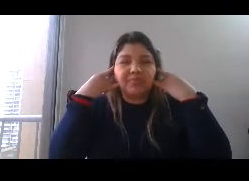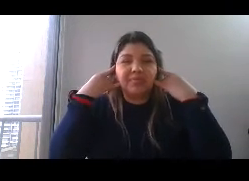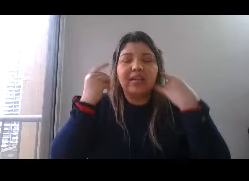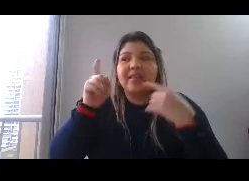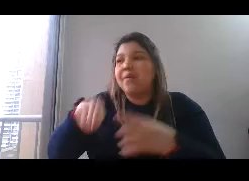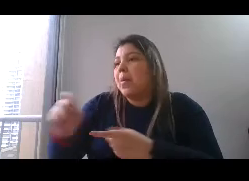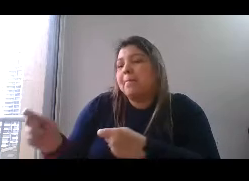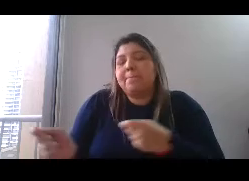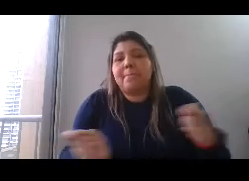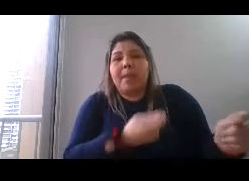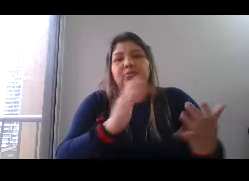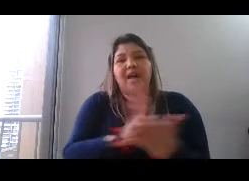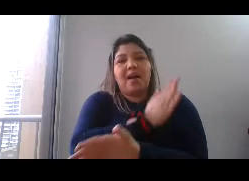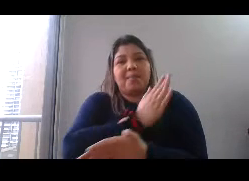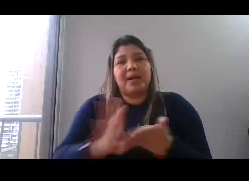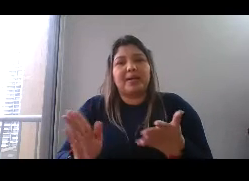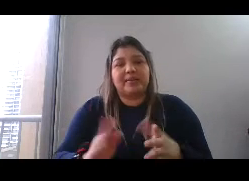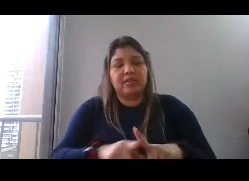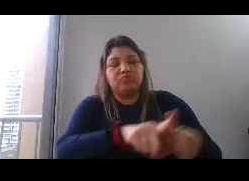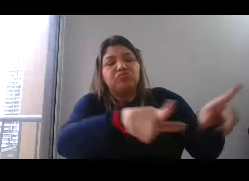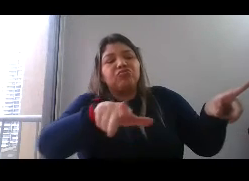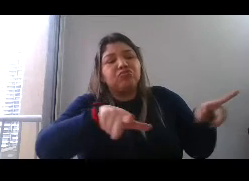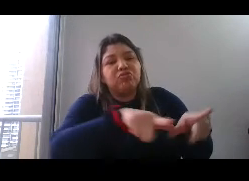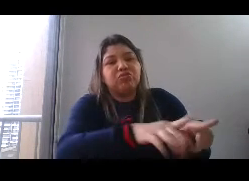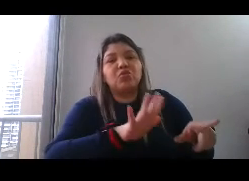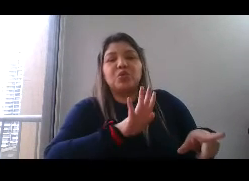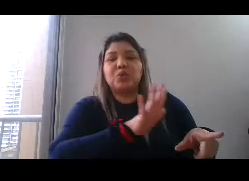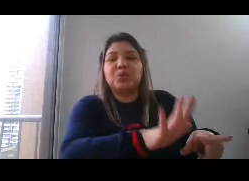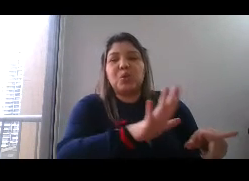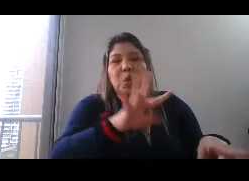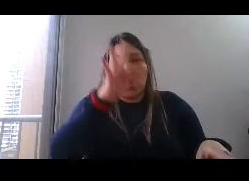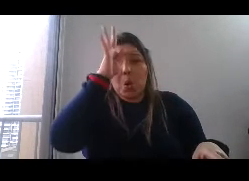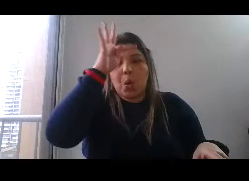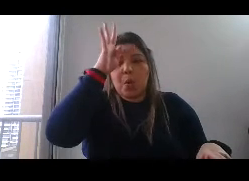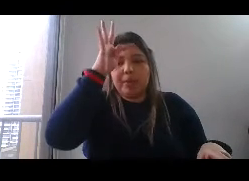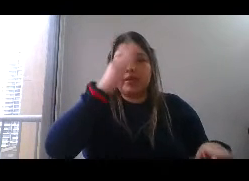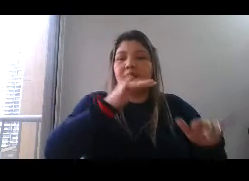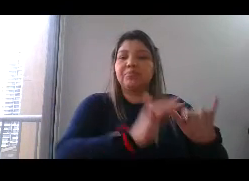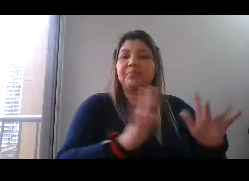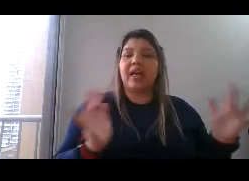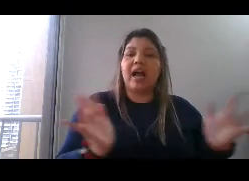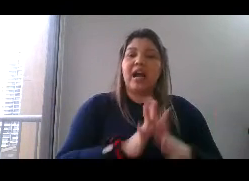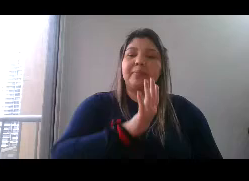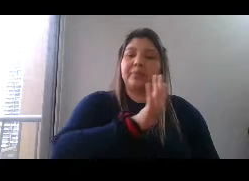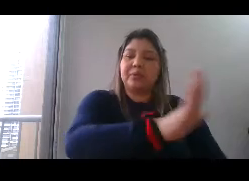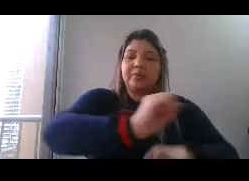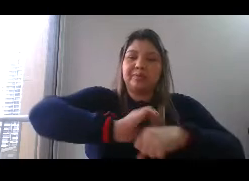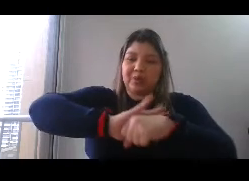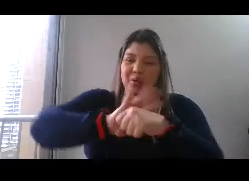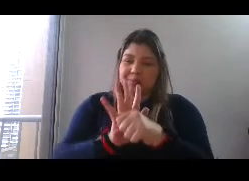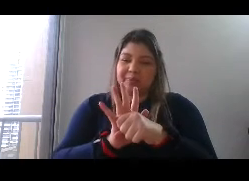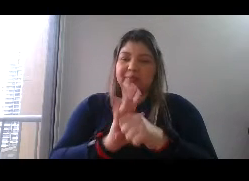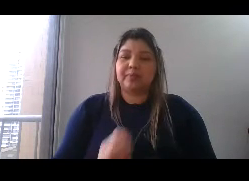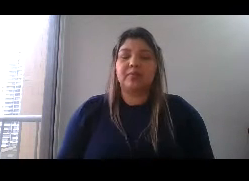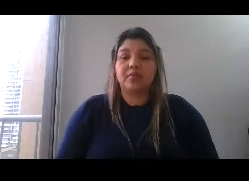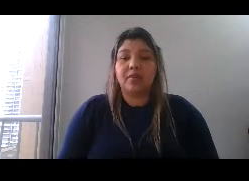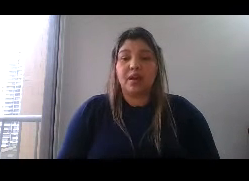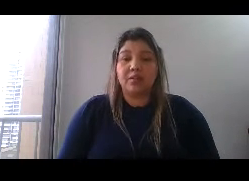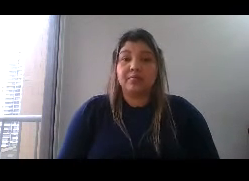ser trasladado inmediatamente hacia el área de atención definida para pacientes con COVID. En esa área de